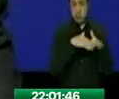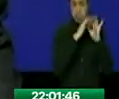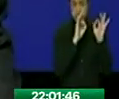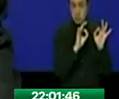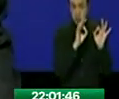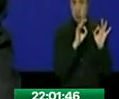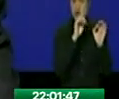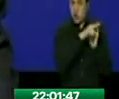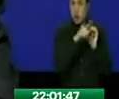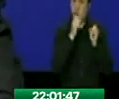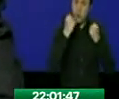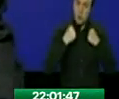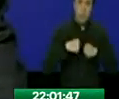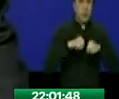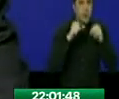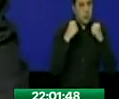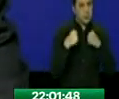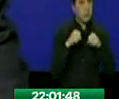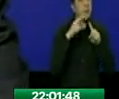esfuerzo. Sin embargo,